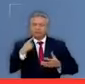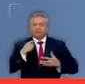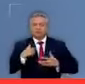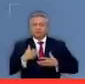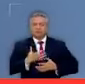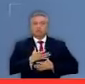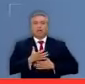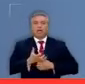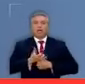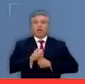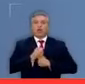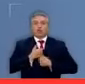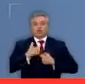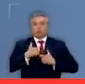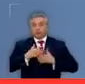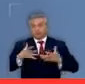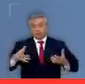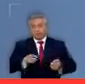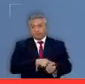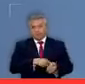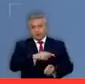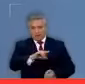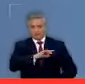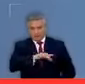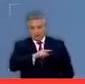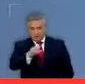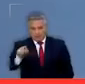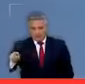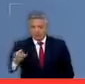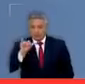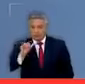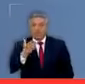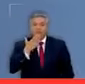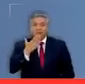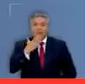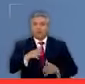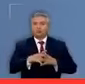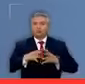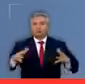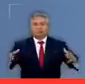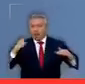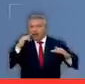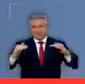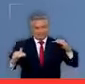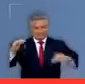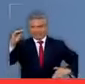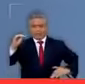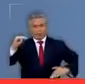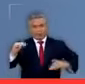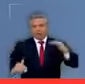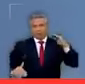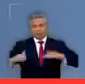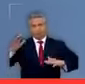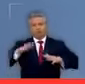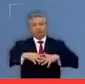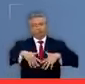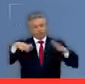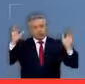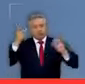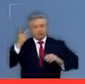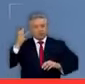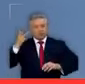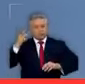tantas familias chilenas, como y también por las excesivas desigualdades que se arrastran desde hace tantas